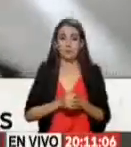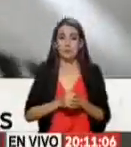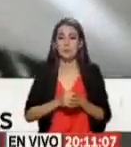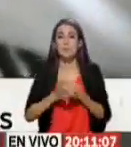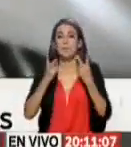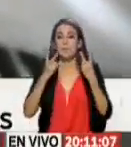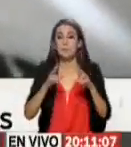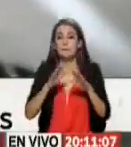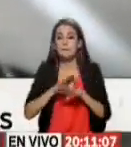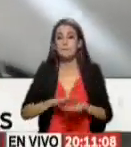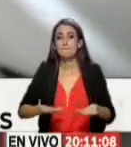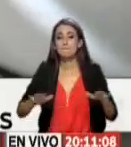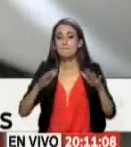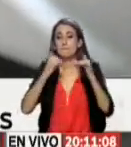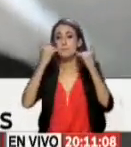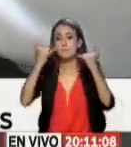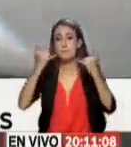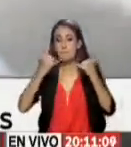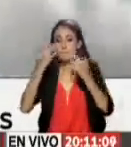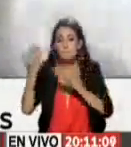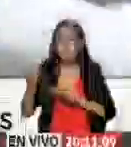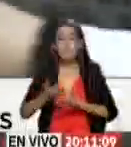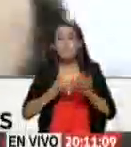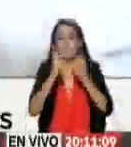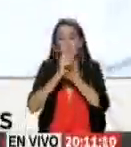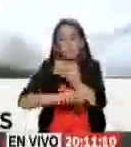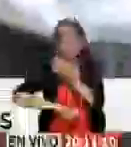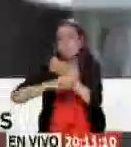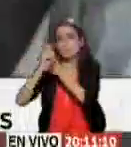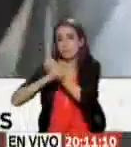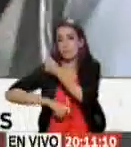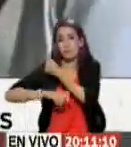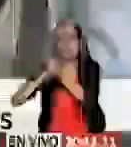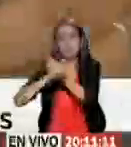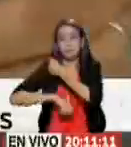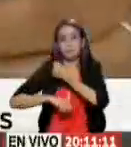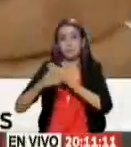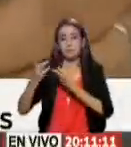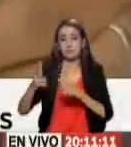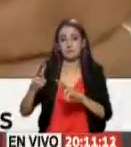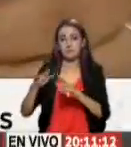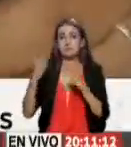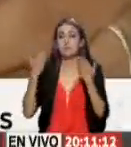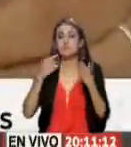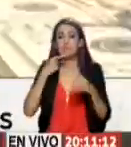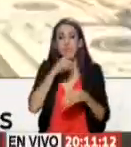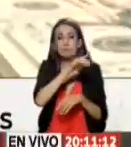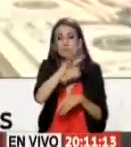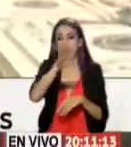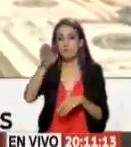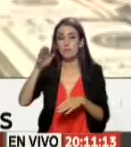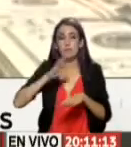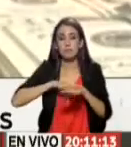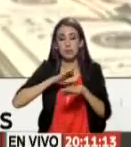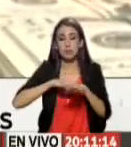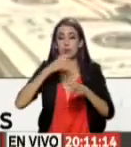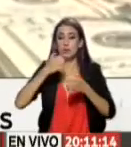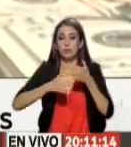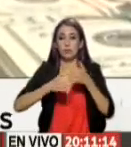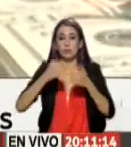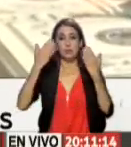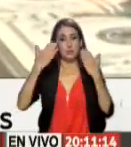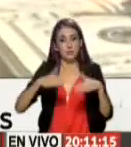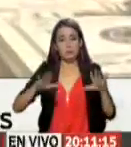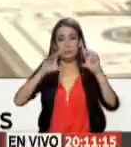activos registran su respectiva sanción en el Código Orgánico Integral Penal para quienes delinquen. Asimismo, la Superintendencia